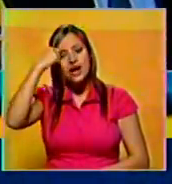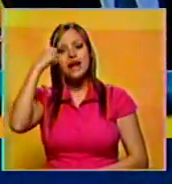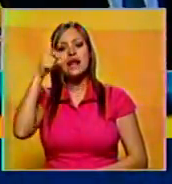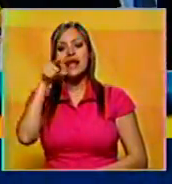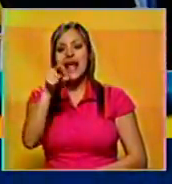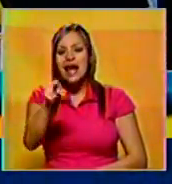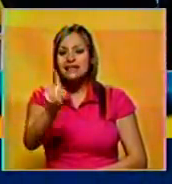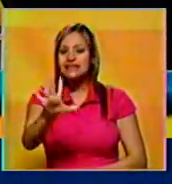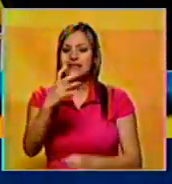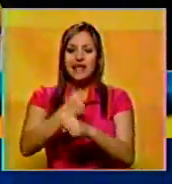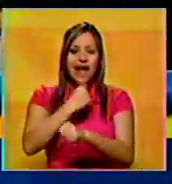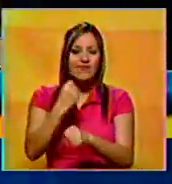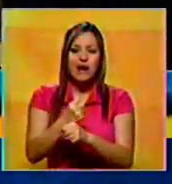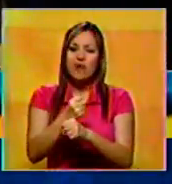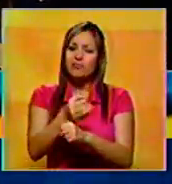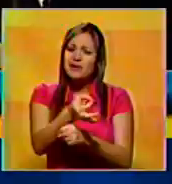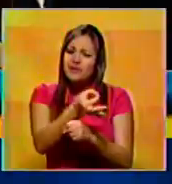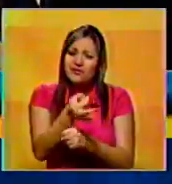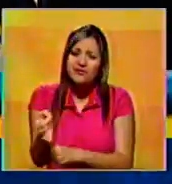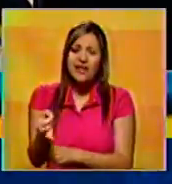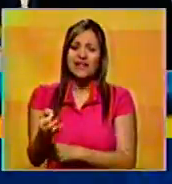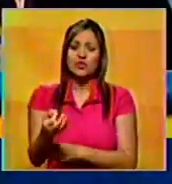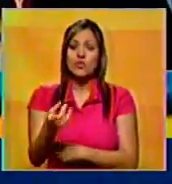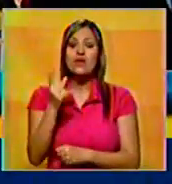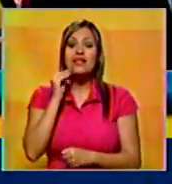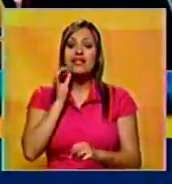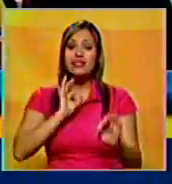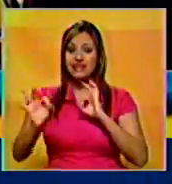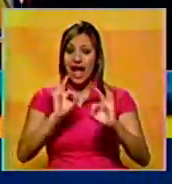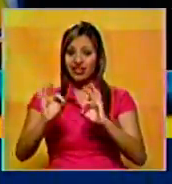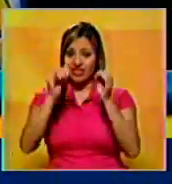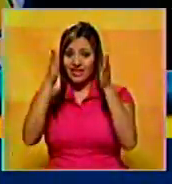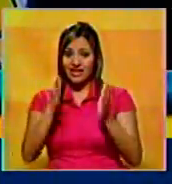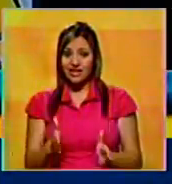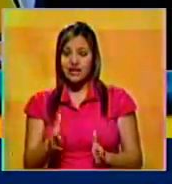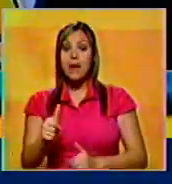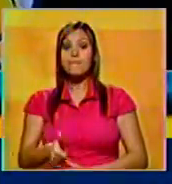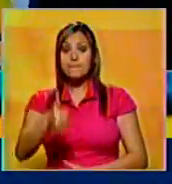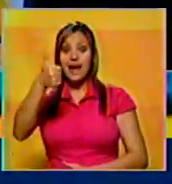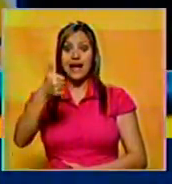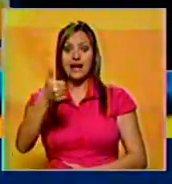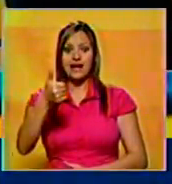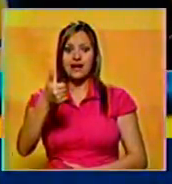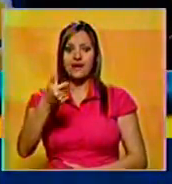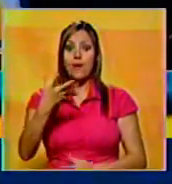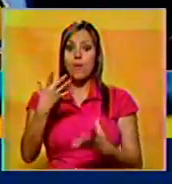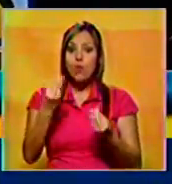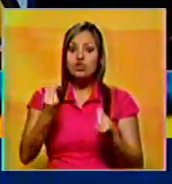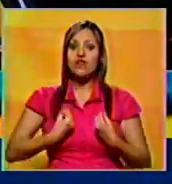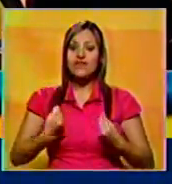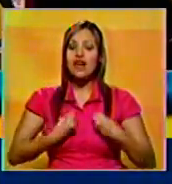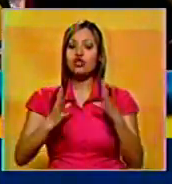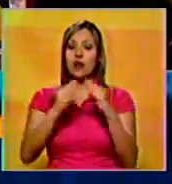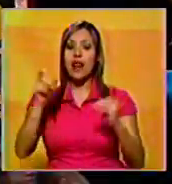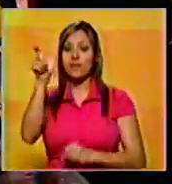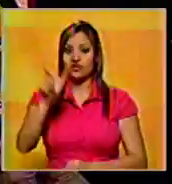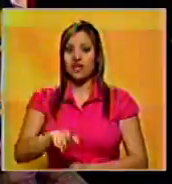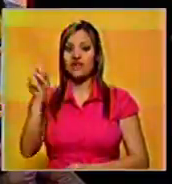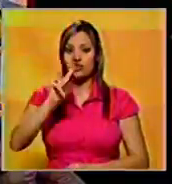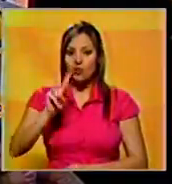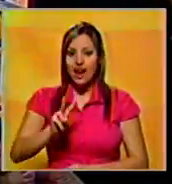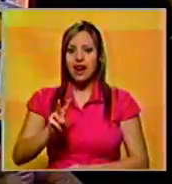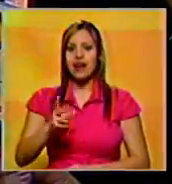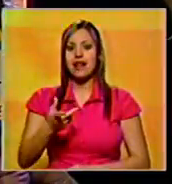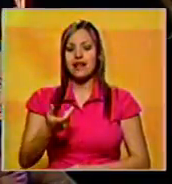con su labor tan magnífica que hizo como actriz y sobre todo con ese papel que marcó a muchas vidas de todos los venezolanos. Entonces, a